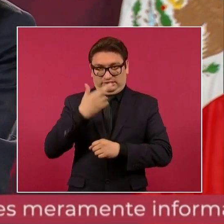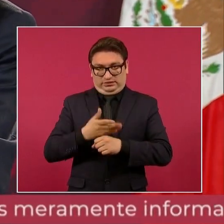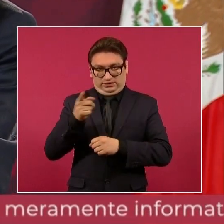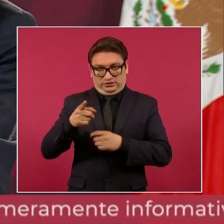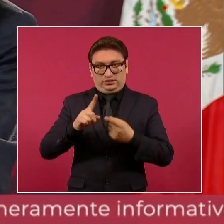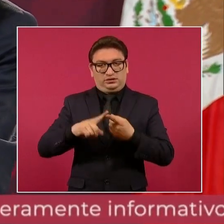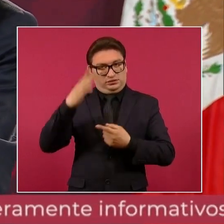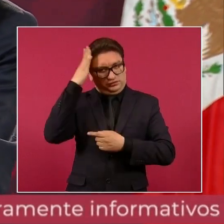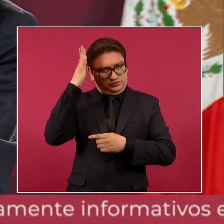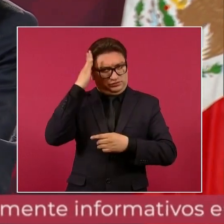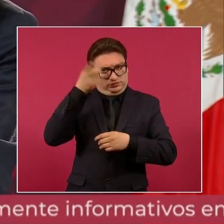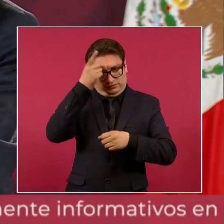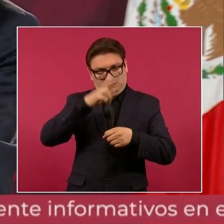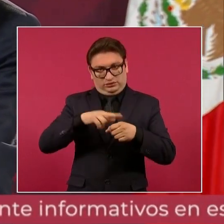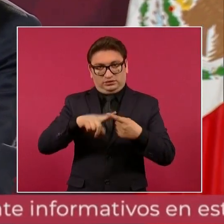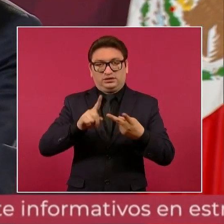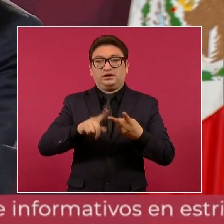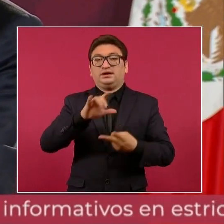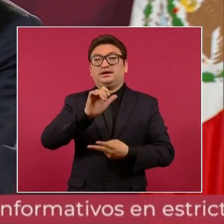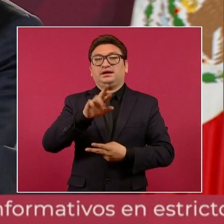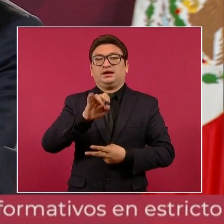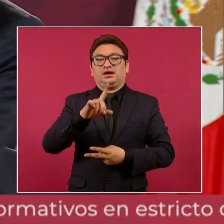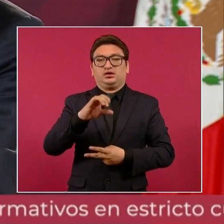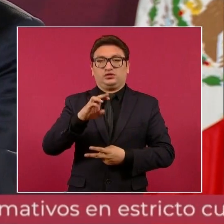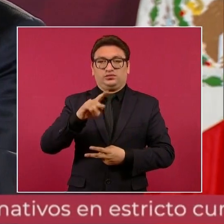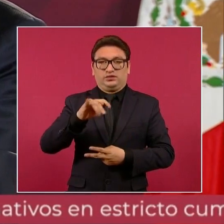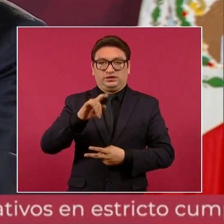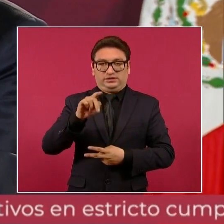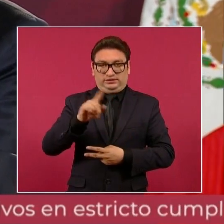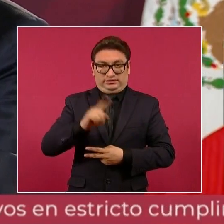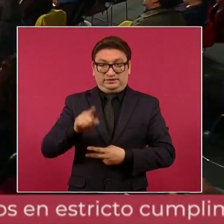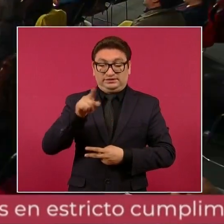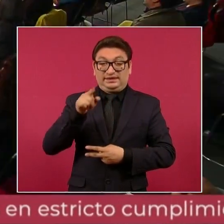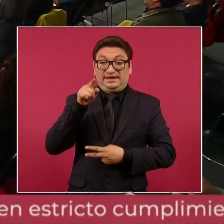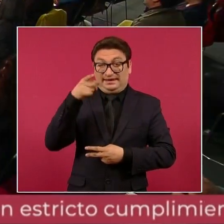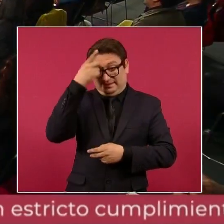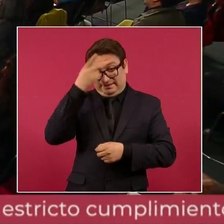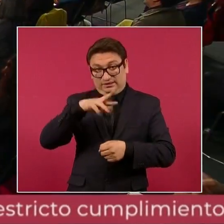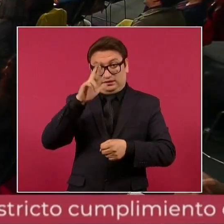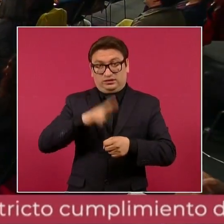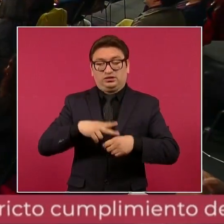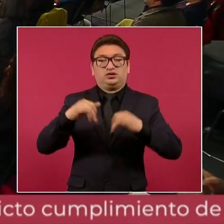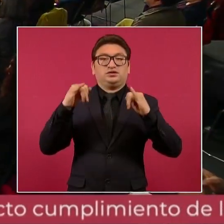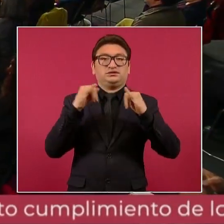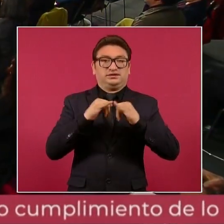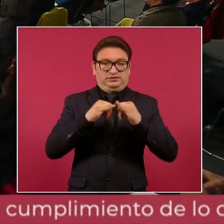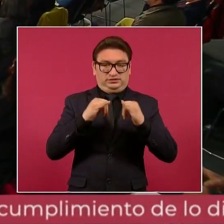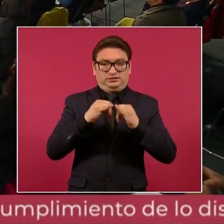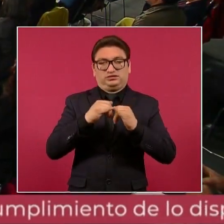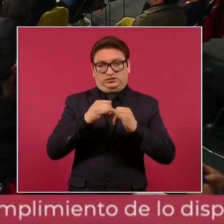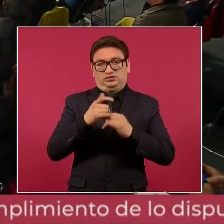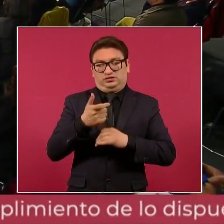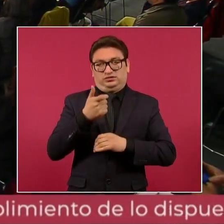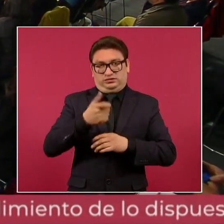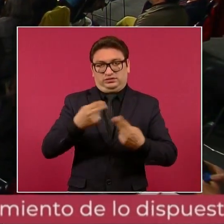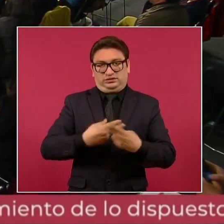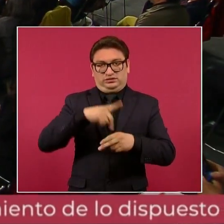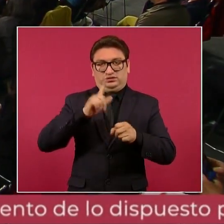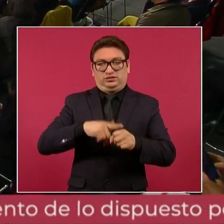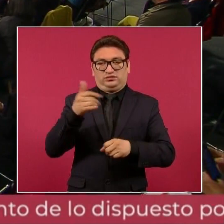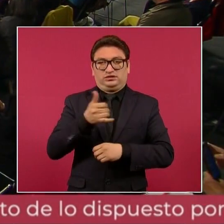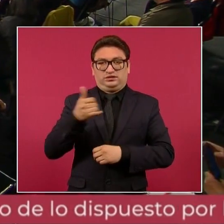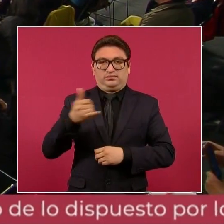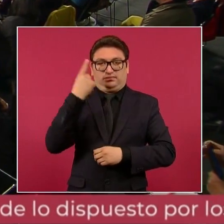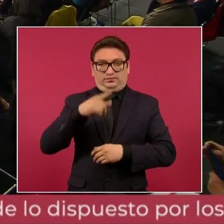y Carlos Martínez Velázquez, que es el director del Instituto del Fondo Nacional de Vivienda para